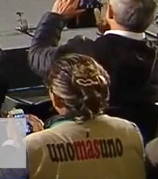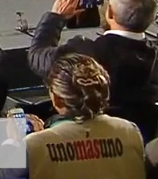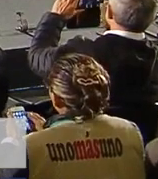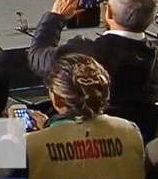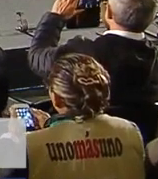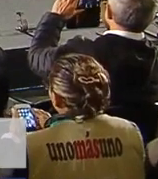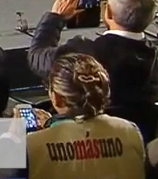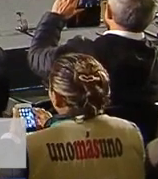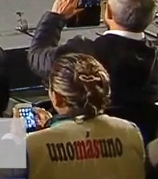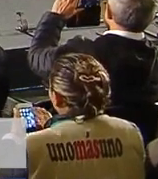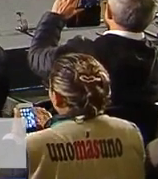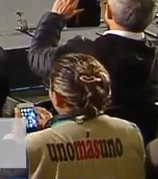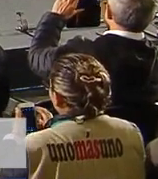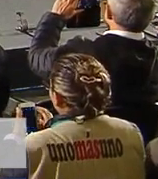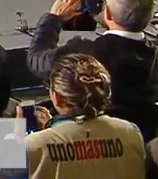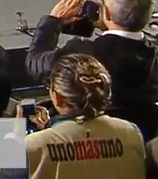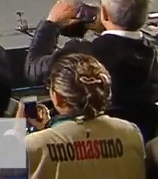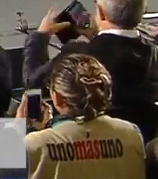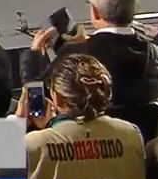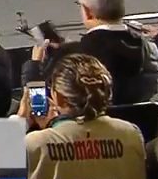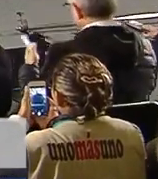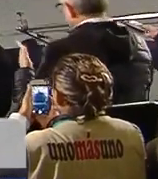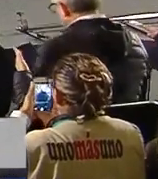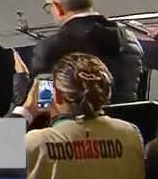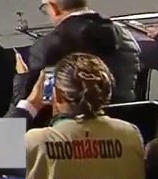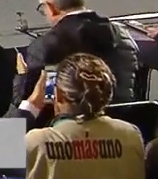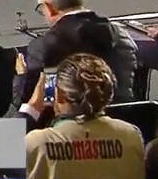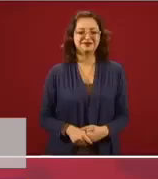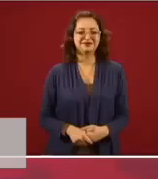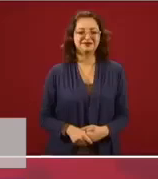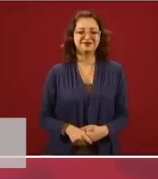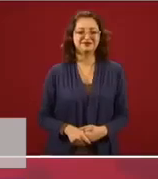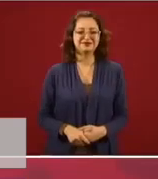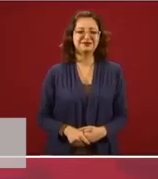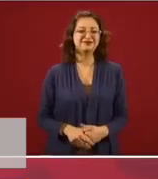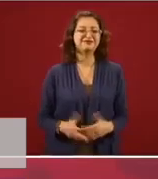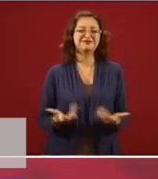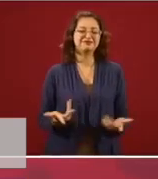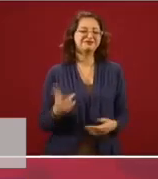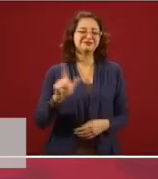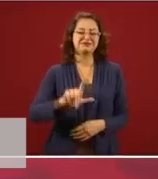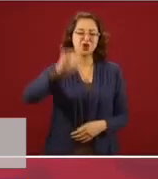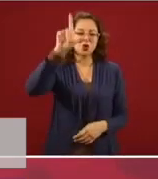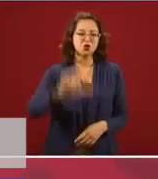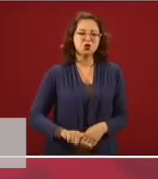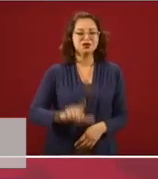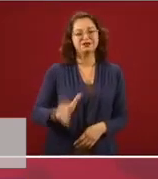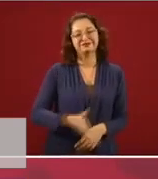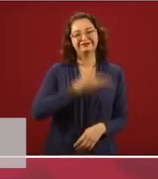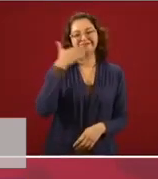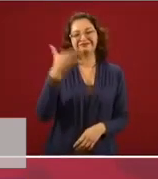del aeropuerto en Santa Lucía, el avance en la refinería en Dos Bocas, Tabasco y el tren de Guadalajara.